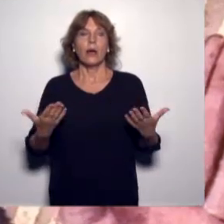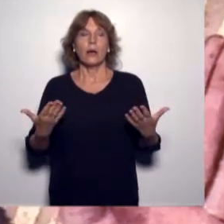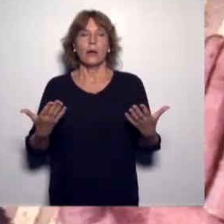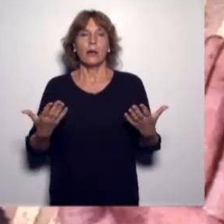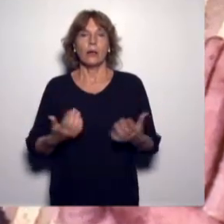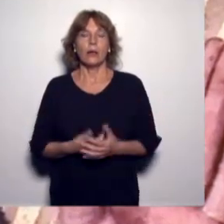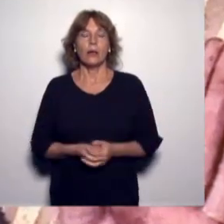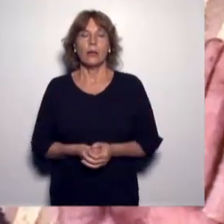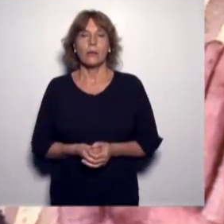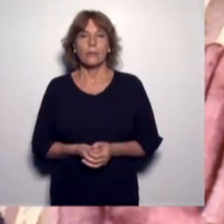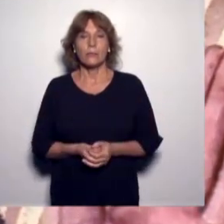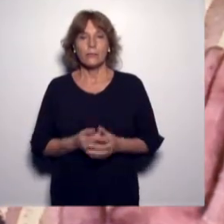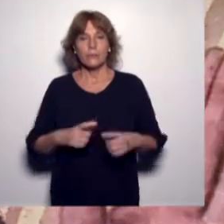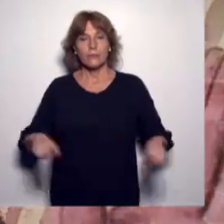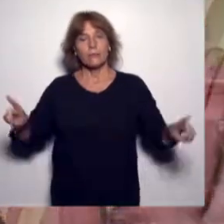aleluya.